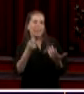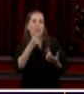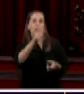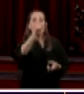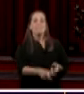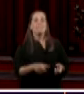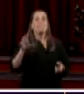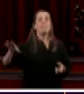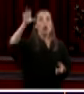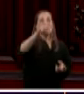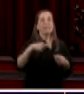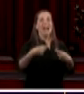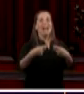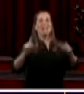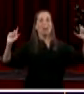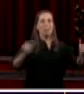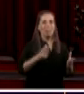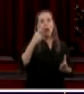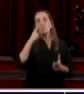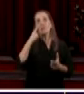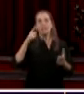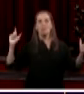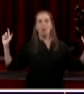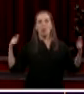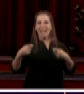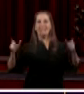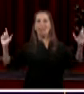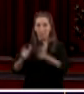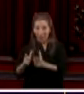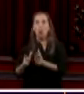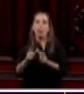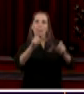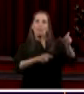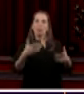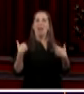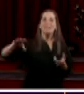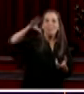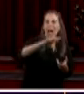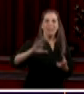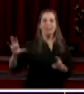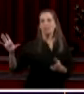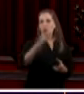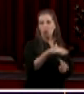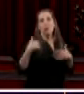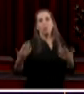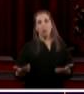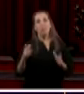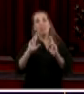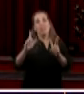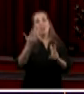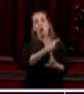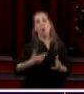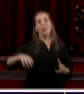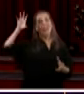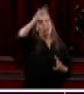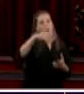ver ahí si factura de otra parte del discurso donde el presidente dice los que a mí me reclaman gestión hizo tdo una numeración de